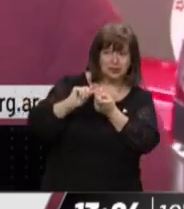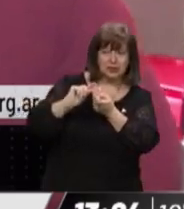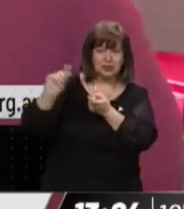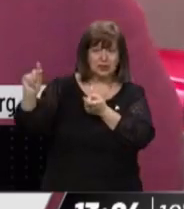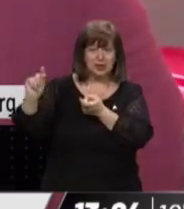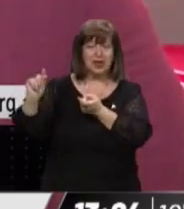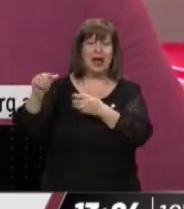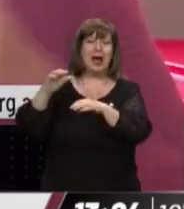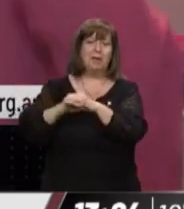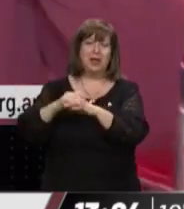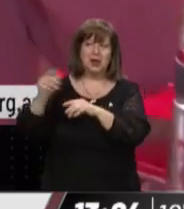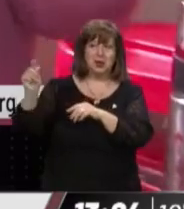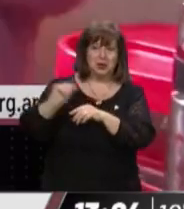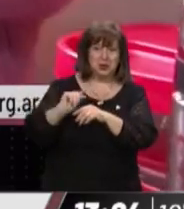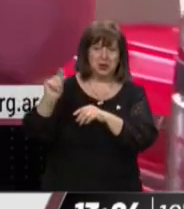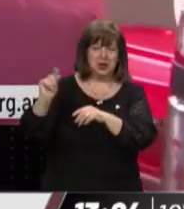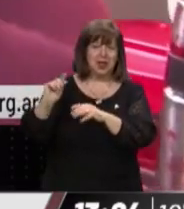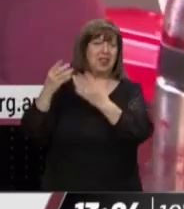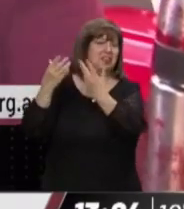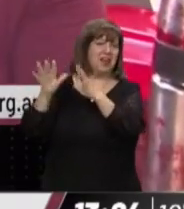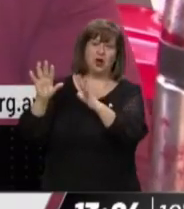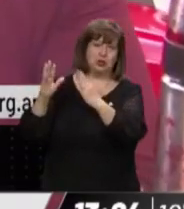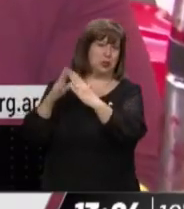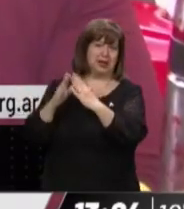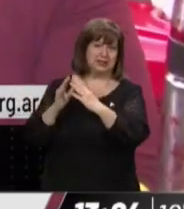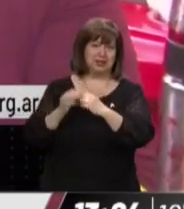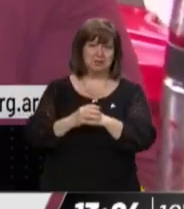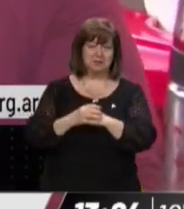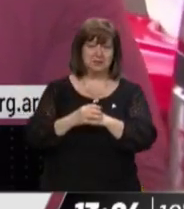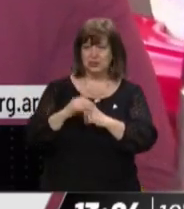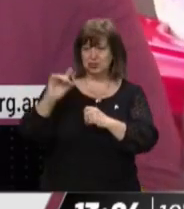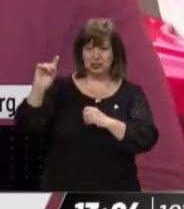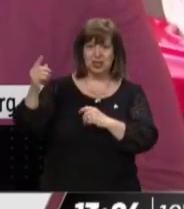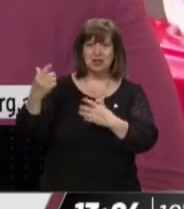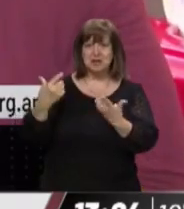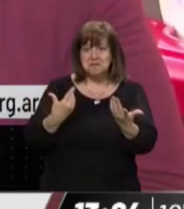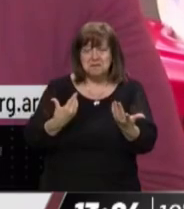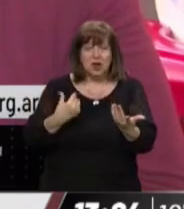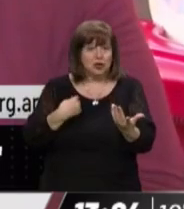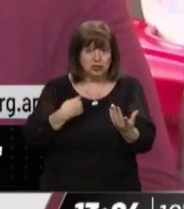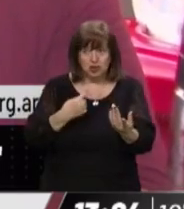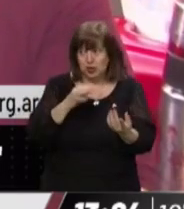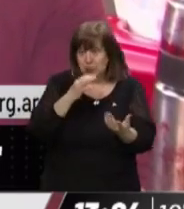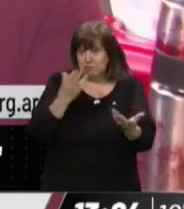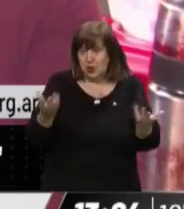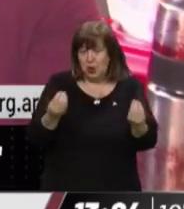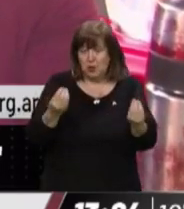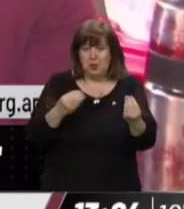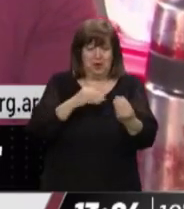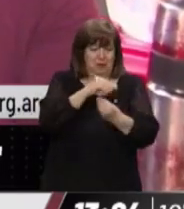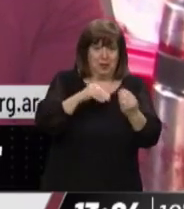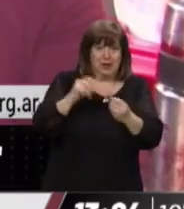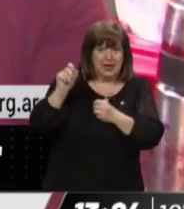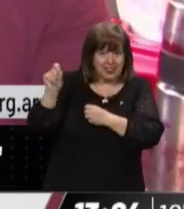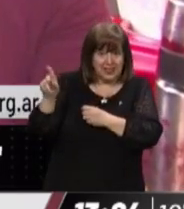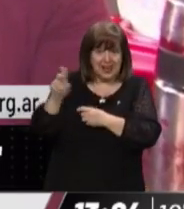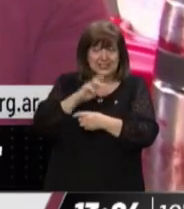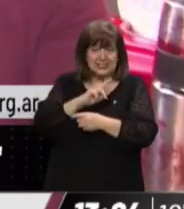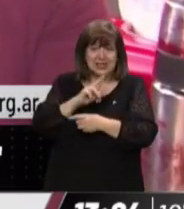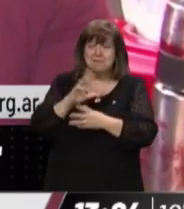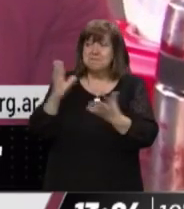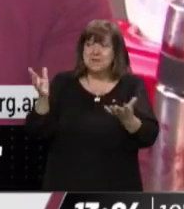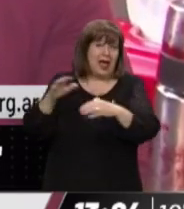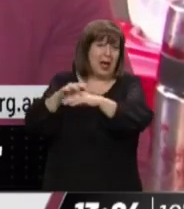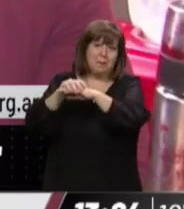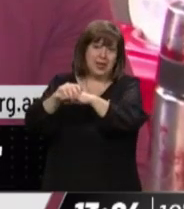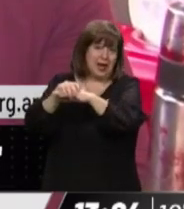Pensémonos nosotros como amigos, sí, nuestro amigo, ¿quién haría eso por un amigo? Está bien, tenemos nuestra familia, pero a mí lo que más me sorprendió, lo que he escuchado